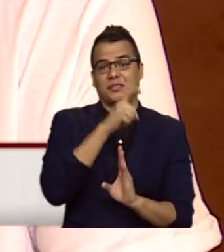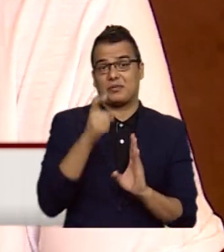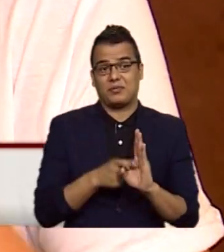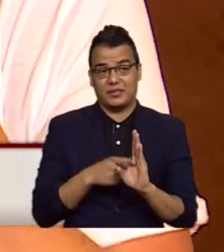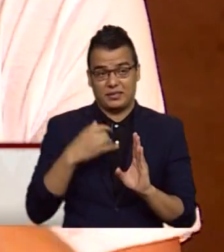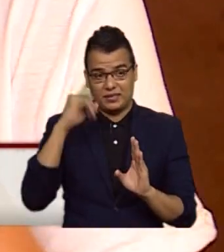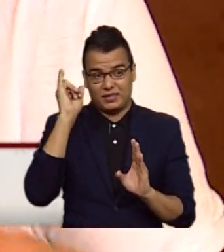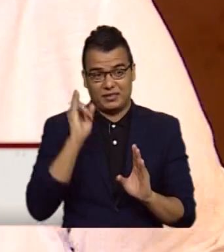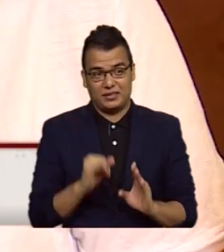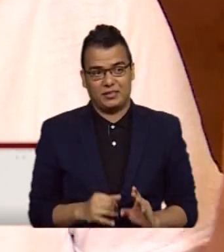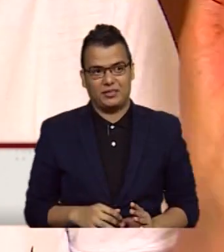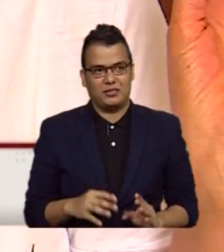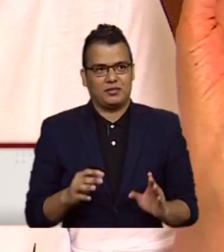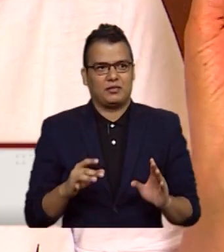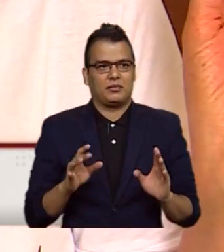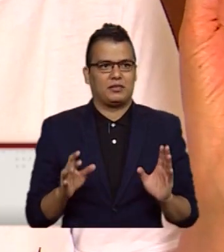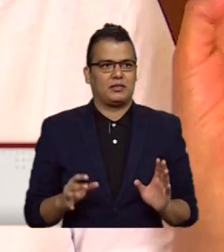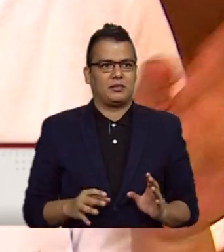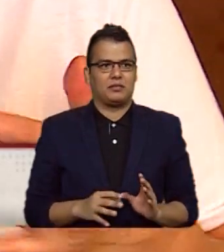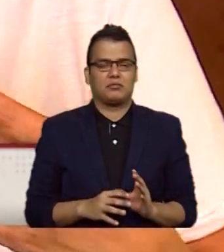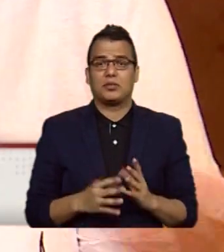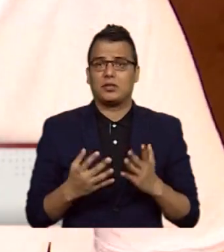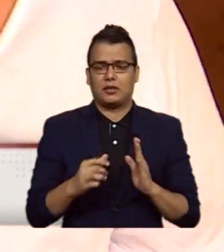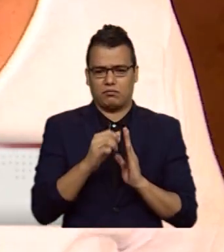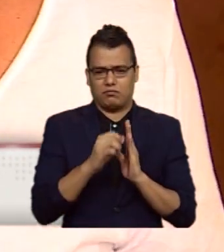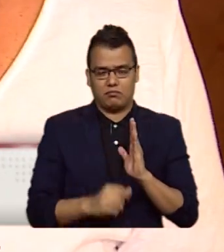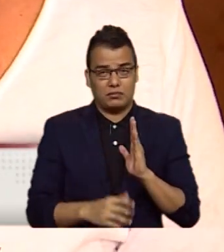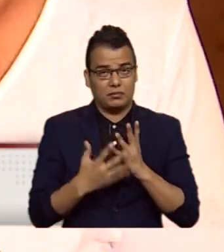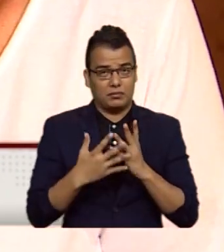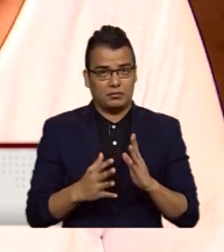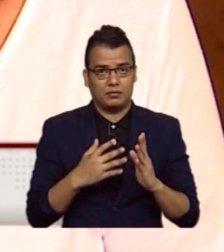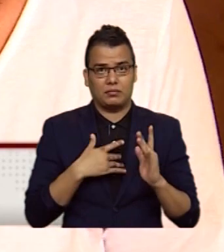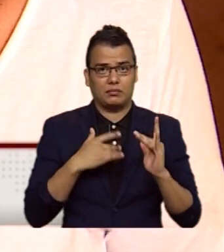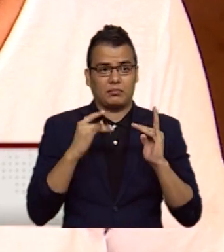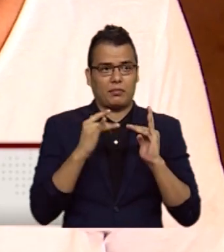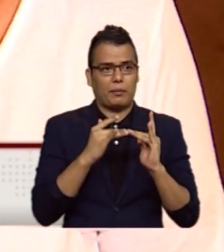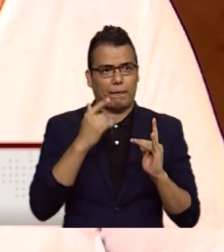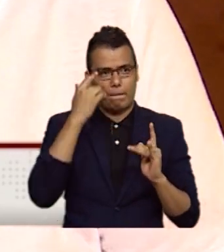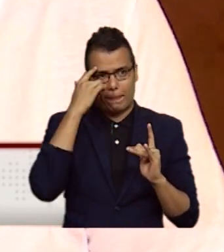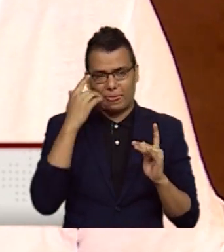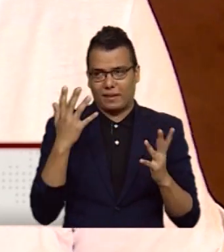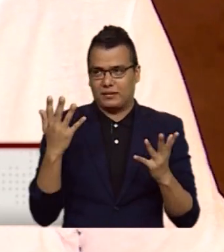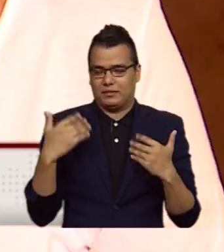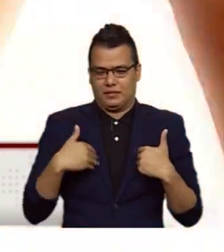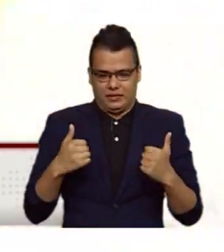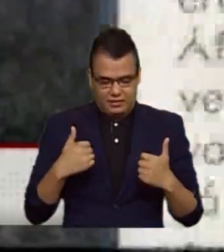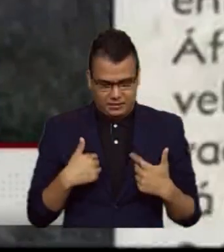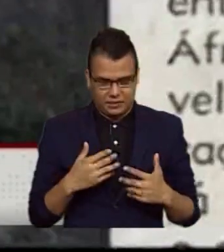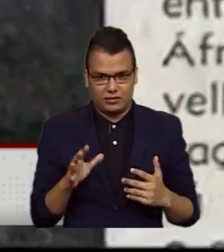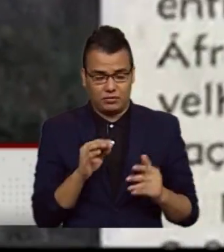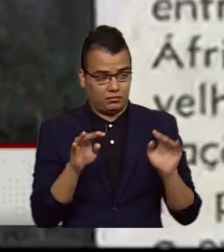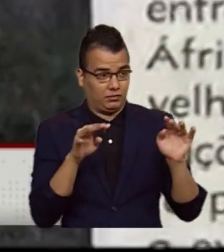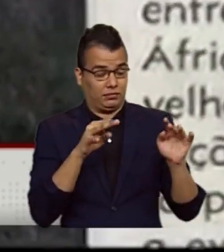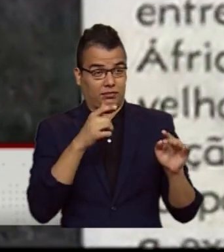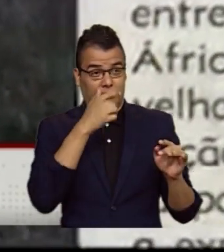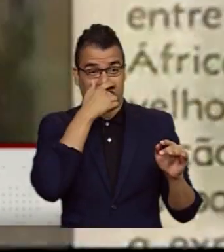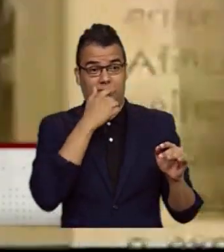cirugía. Yo me acentuaron el mismo día porque yo no decía, no es que no lo podemos creer esta señora.